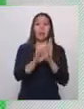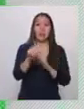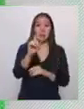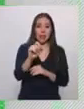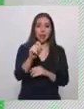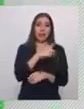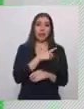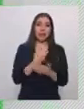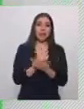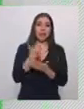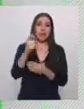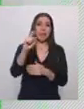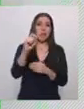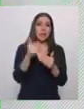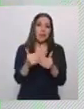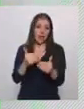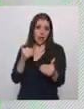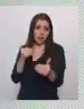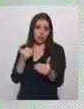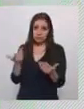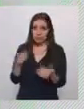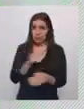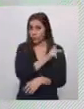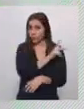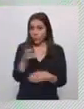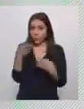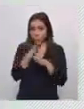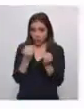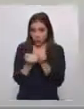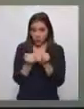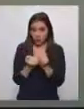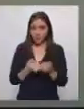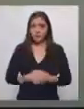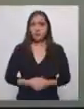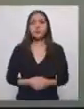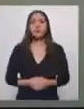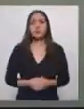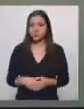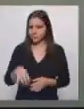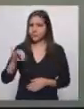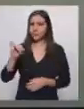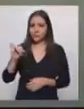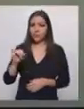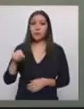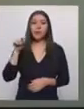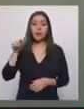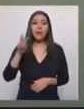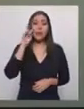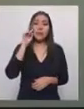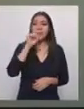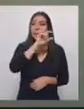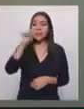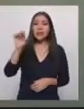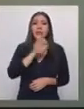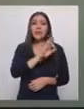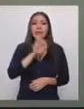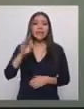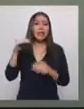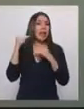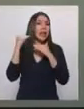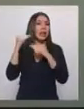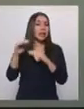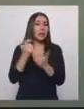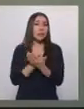Fer. ¿Es así con todos? ¿Así funciona? Es correcto. Sí, la fecha límite de pago no la debemos de dejar para el último momento. Es y sobre